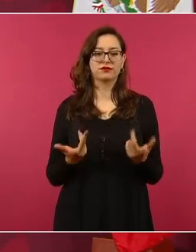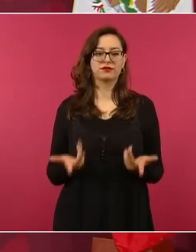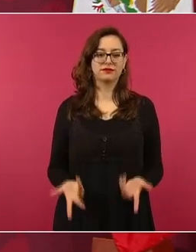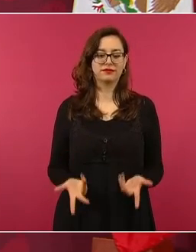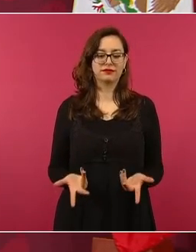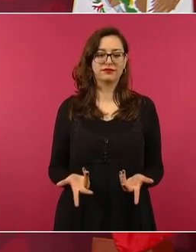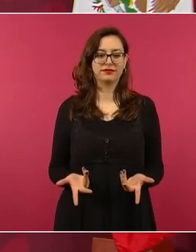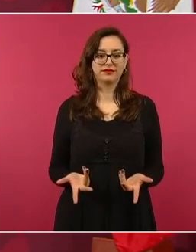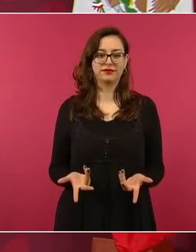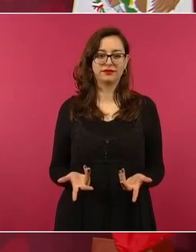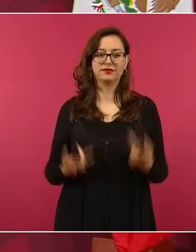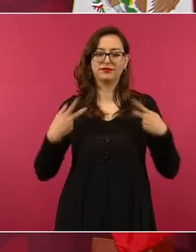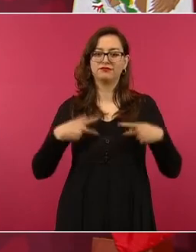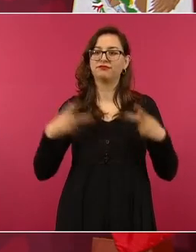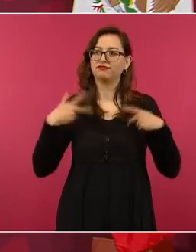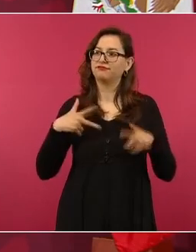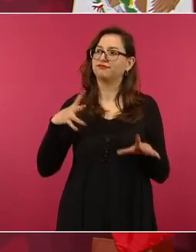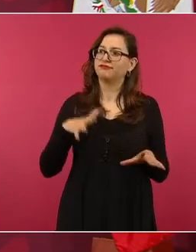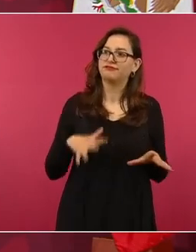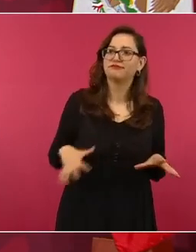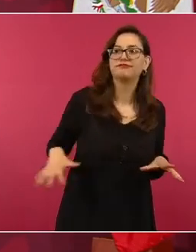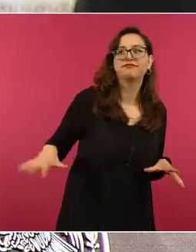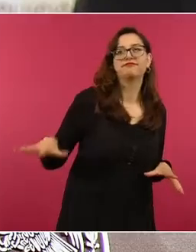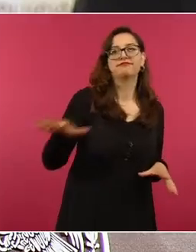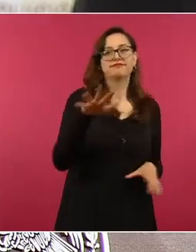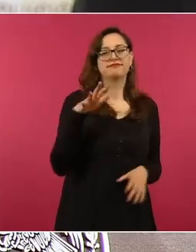la música que le gusta a